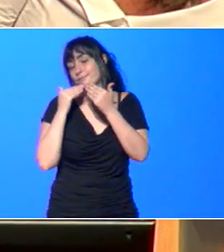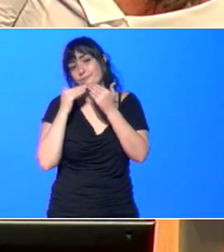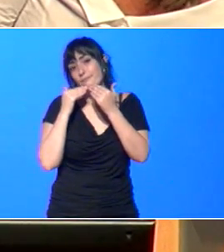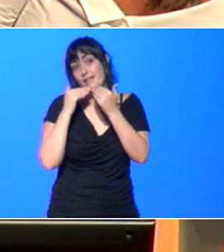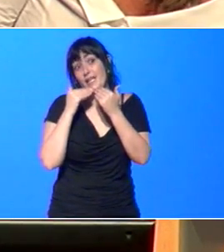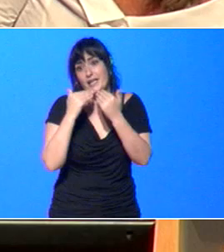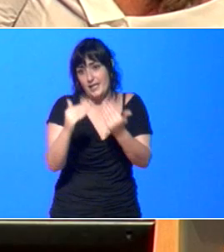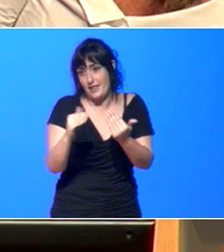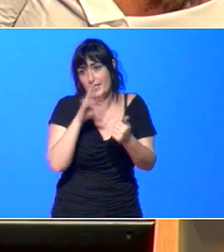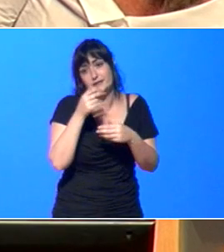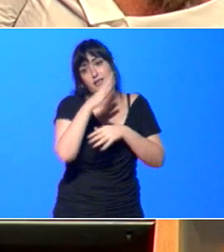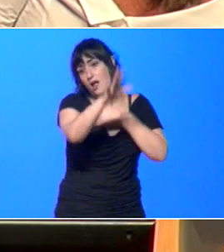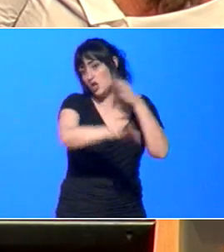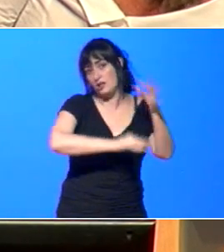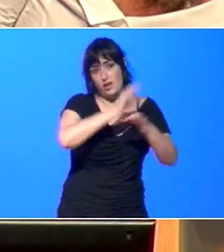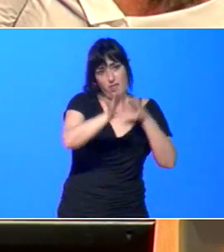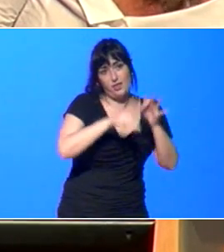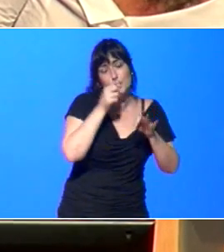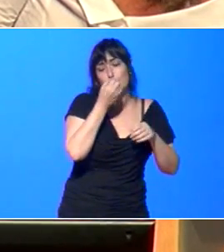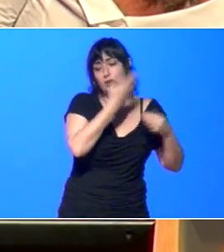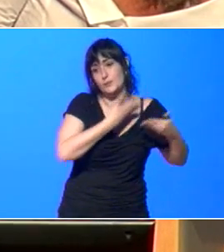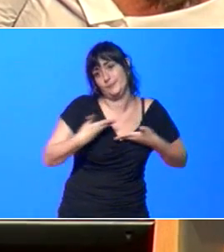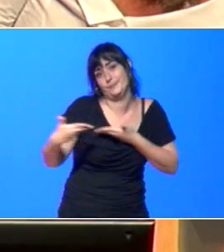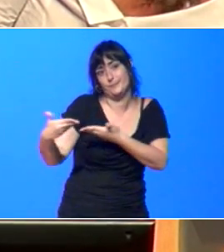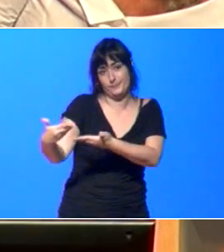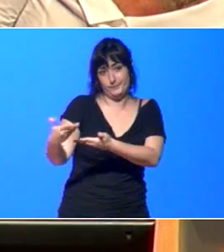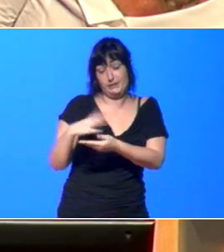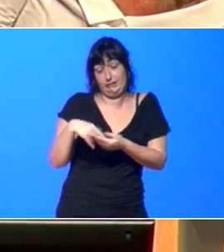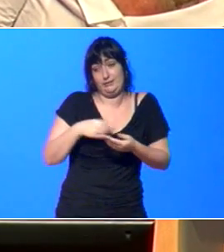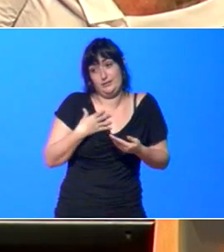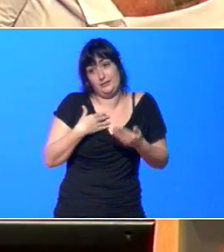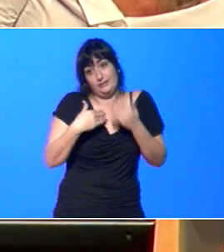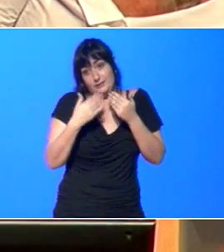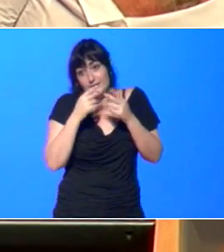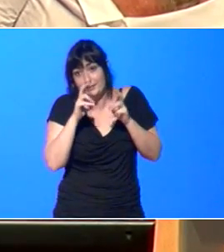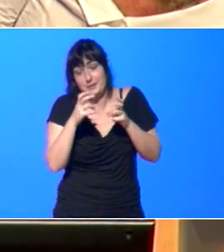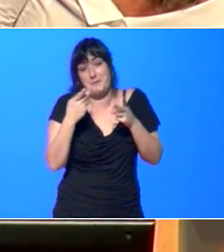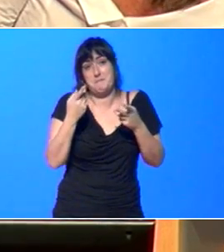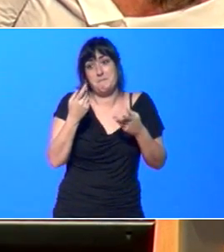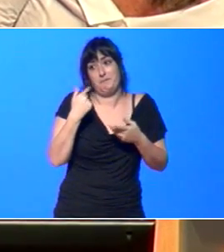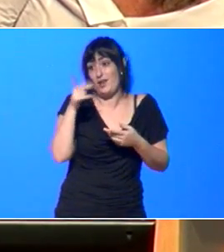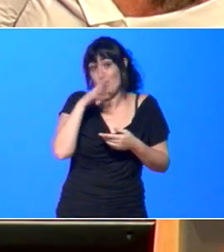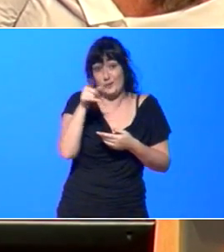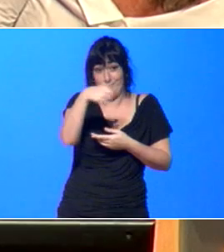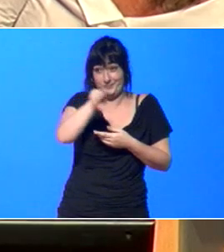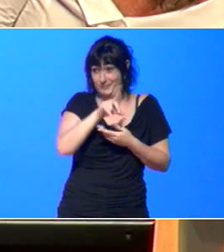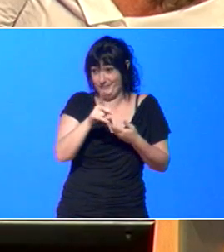al resto de la organización, el estar hoy aquí y el habernos dejado también colaborar un poco en poner en marcha todo esto.